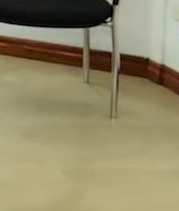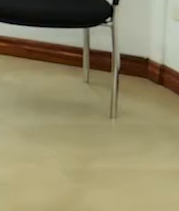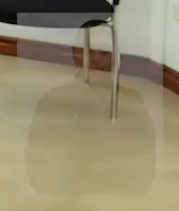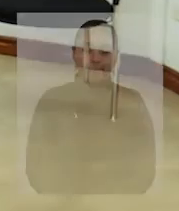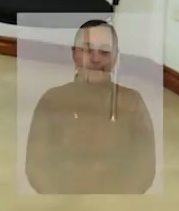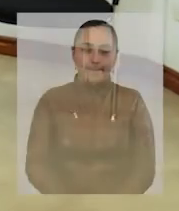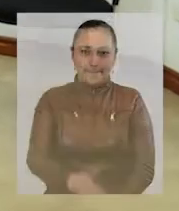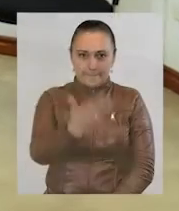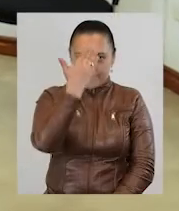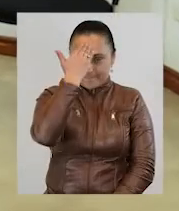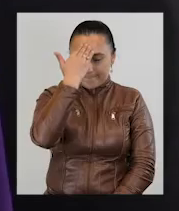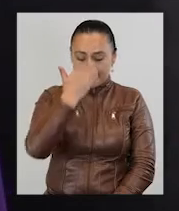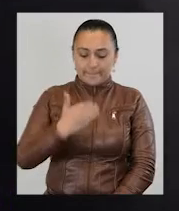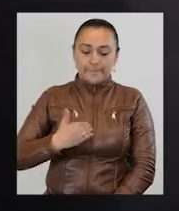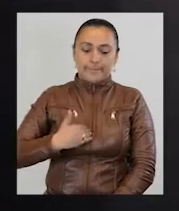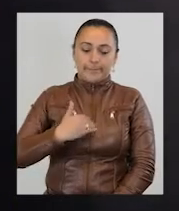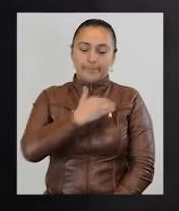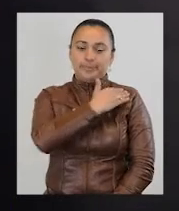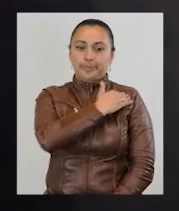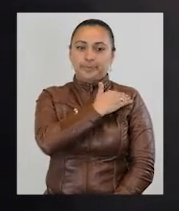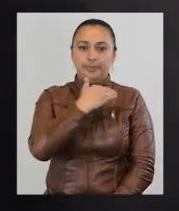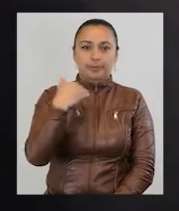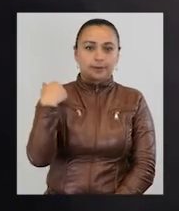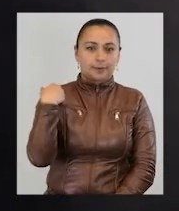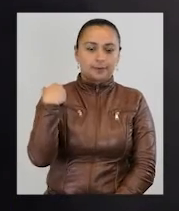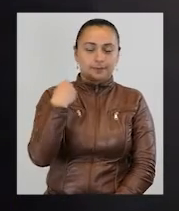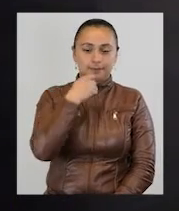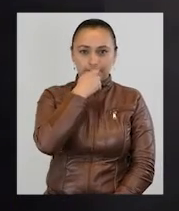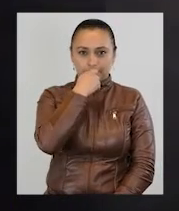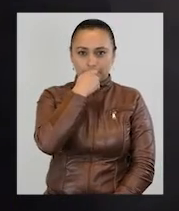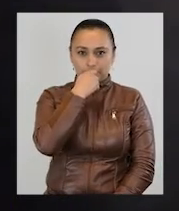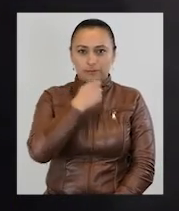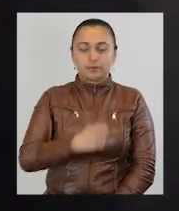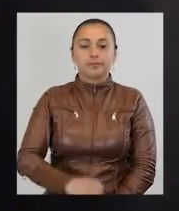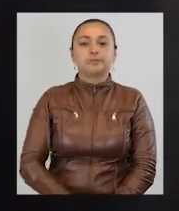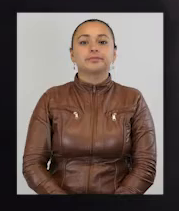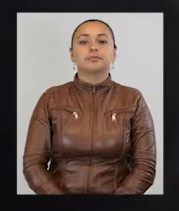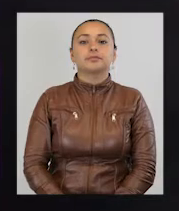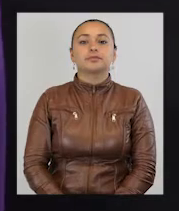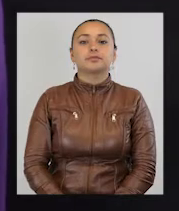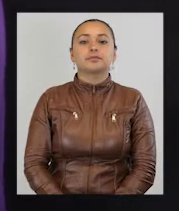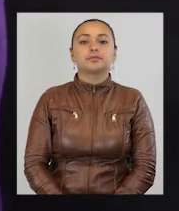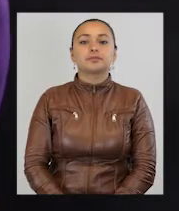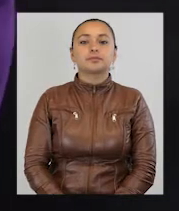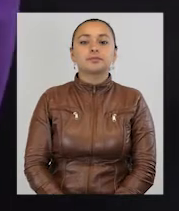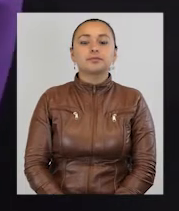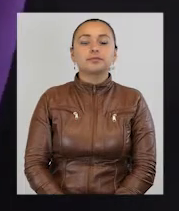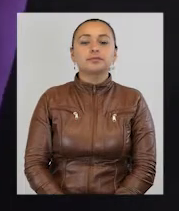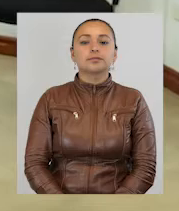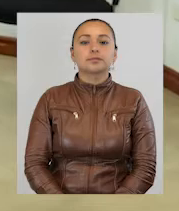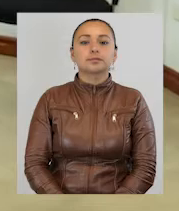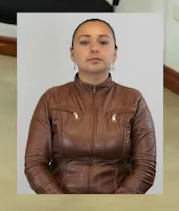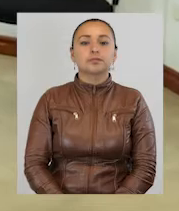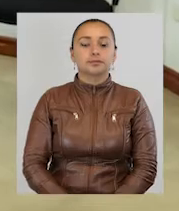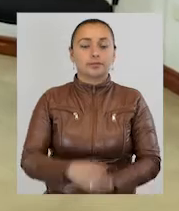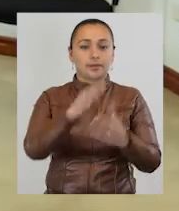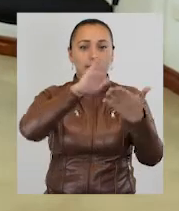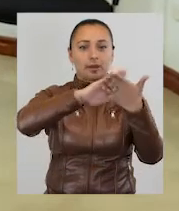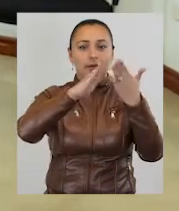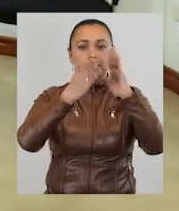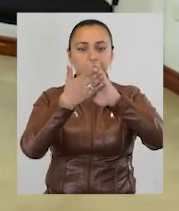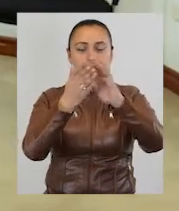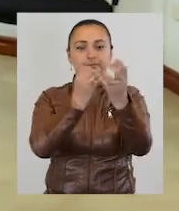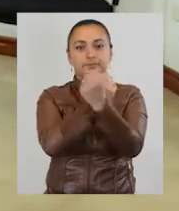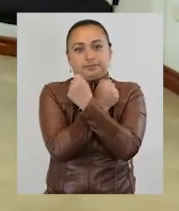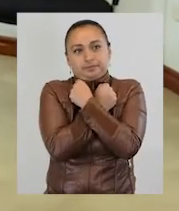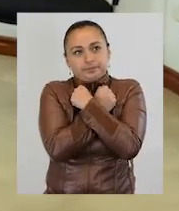En el nombre del Padre, del Hijo y del Espíritu Santo. Amén. La gracia, la paz